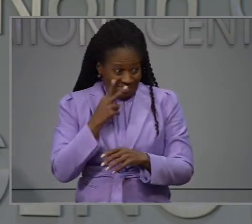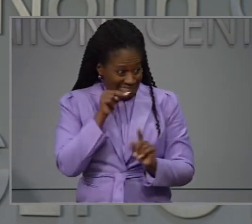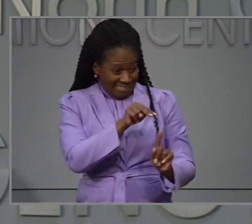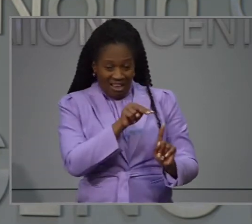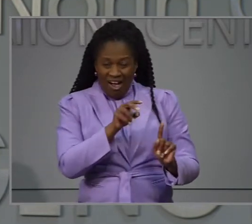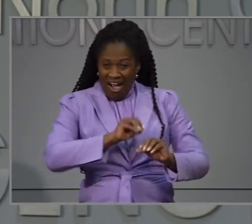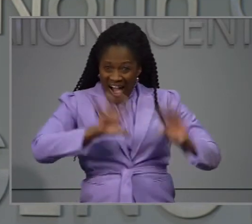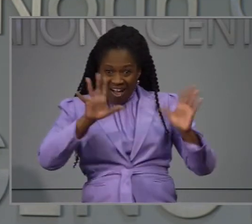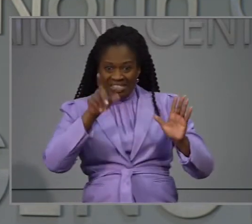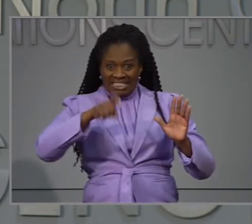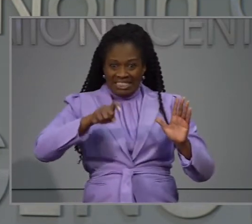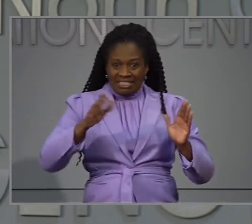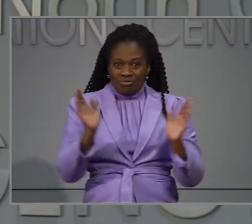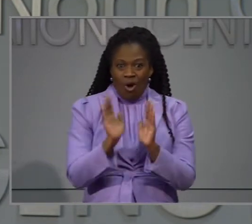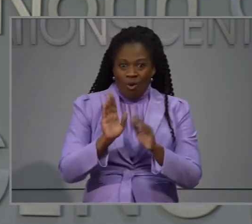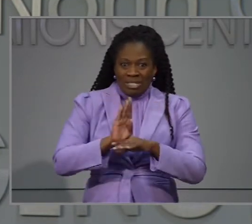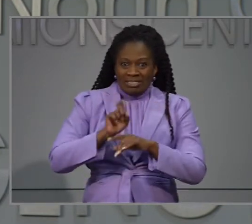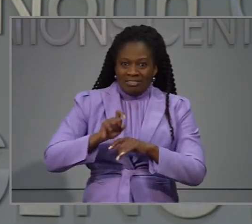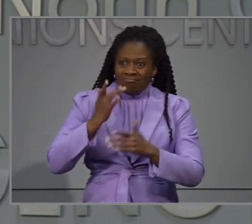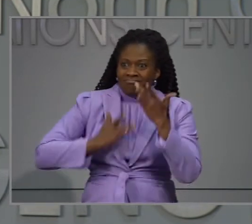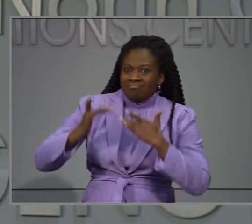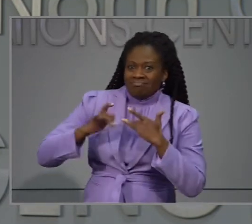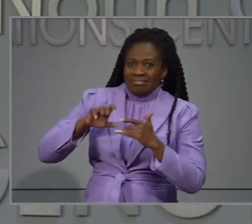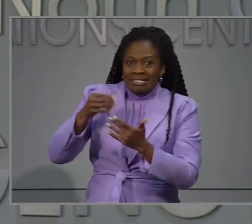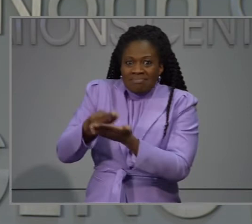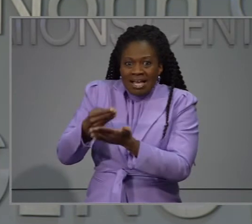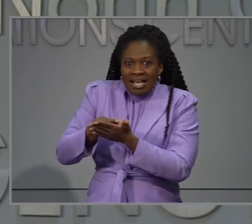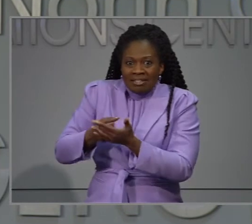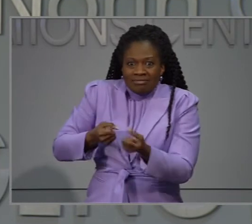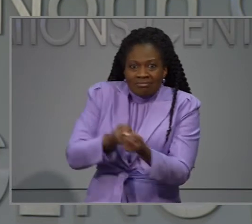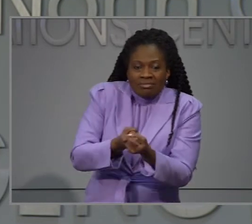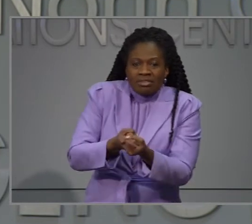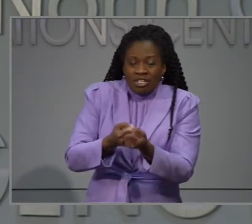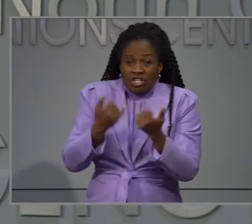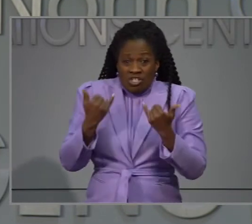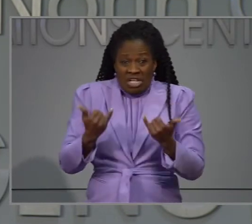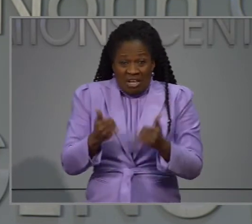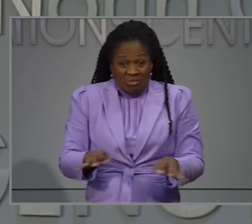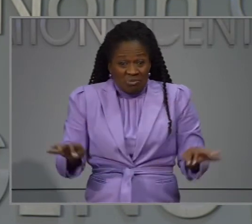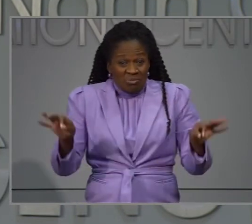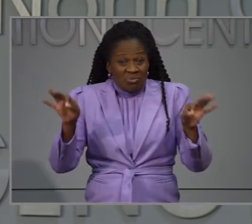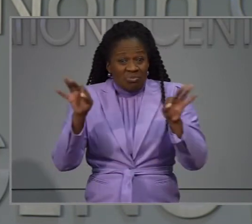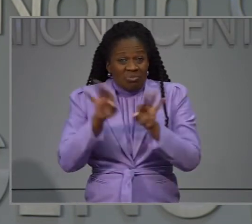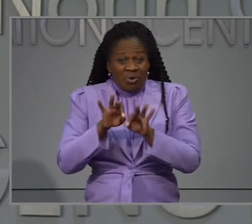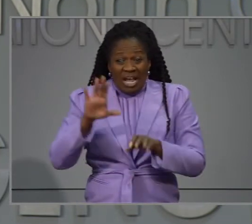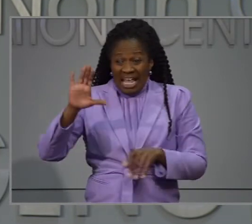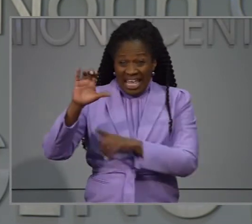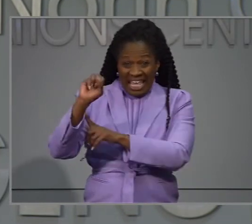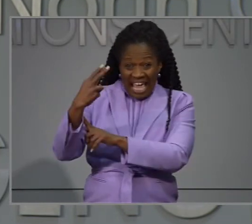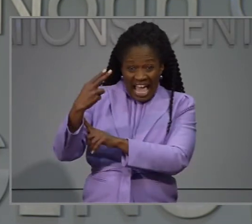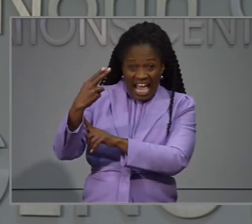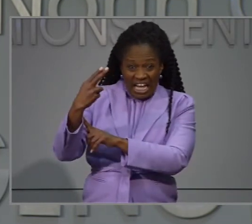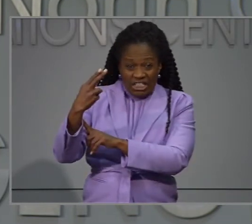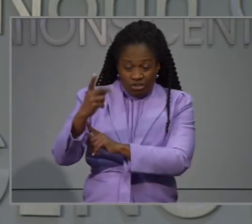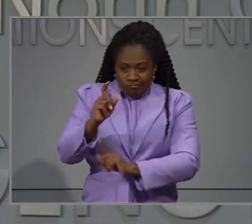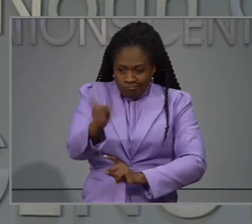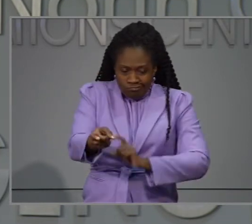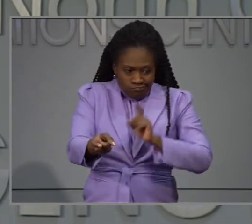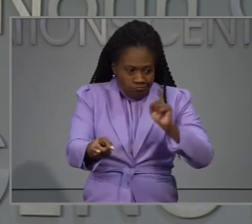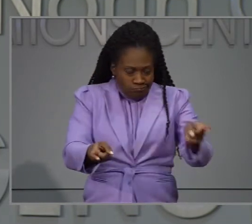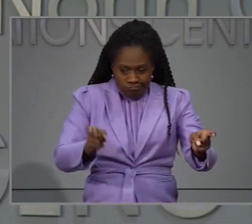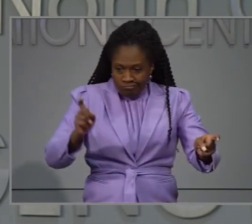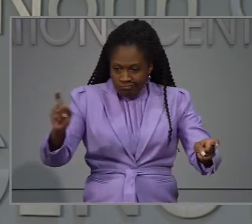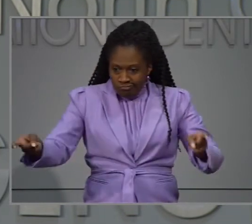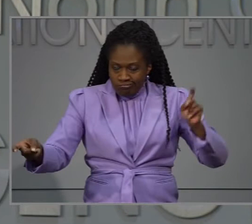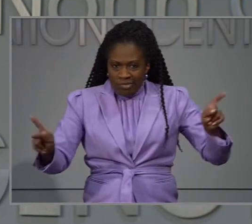señal muy fuerte de que los pequeños negocios lo necesitan lo más importante que podemos hacer en este momento este es